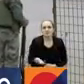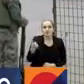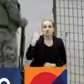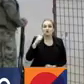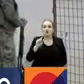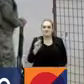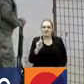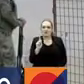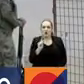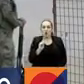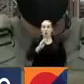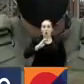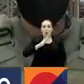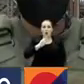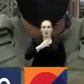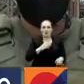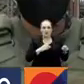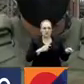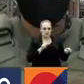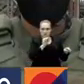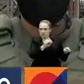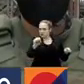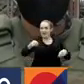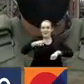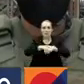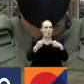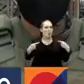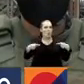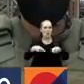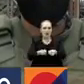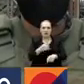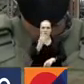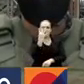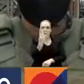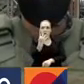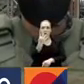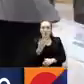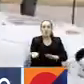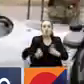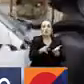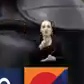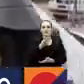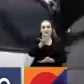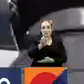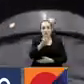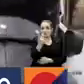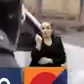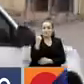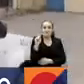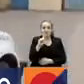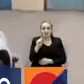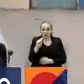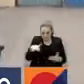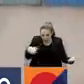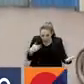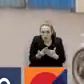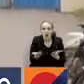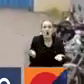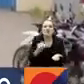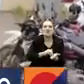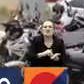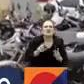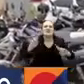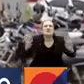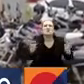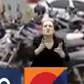los amotinamientos simultáneos en cárceles del país que dejaron al menos 79 muertos. Y es que en resumen, la situación es esta.